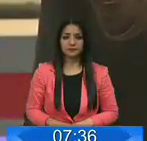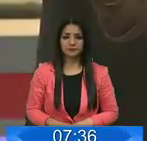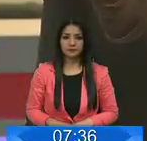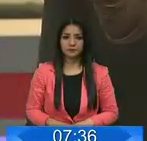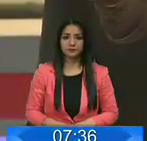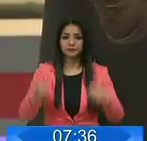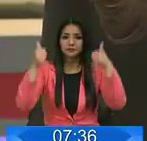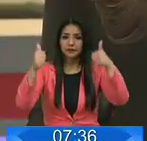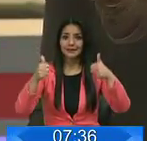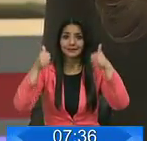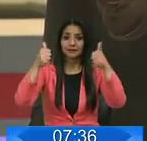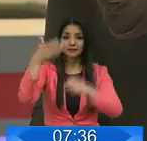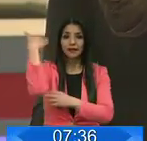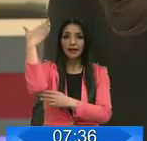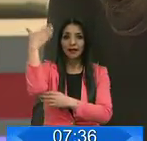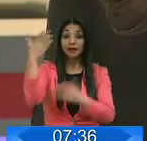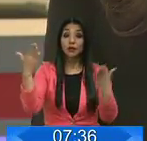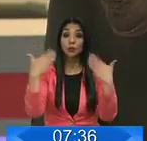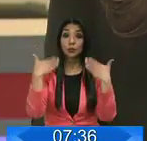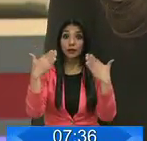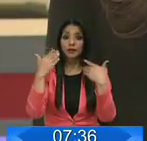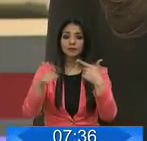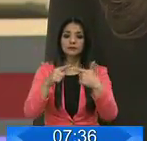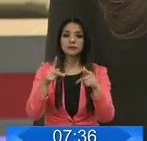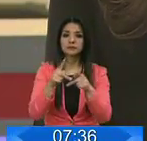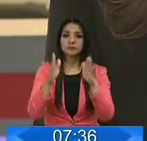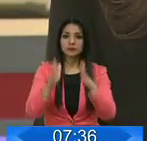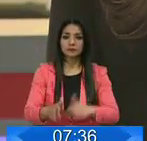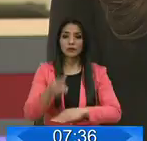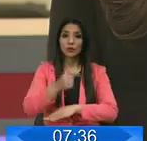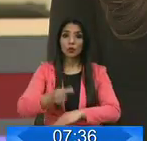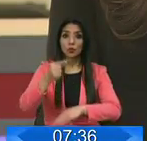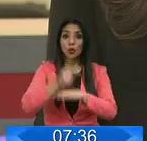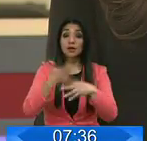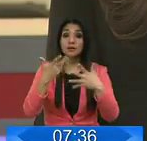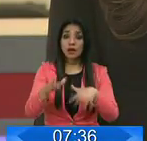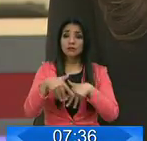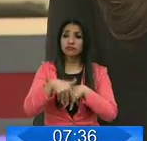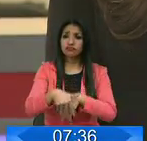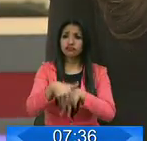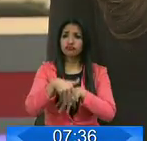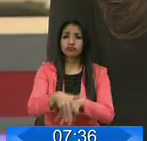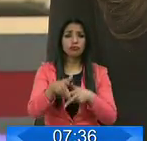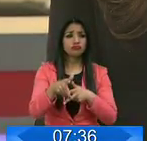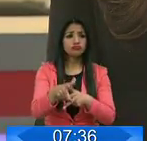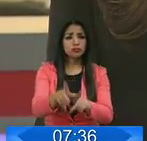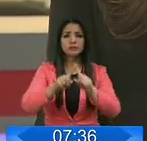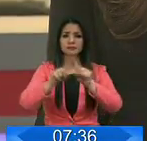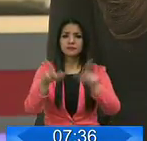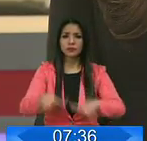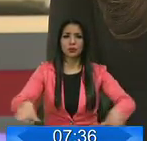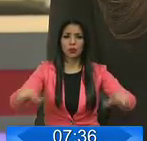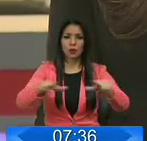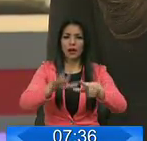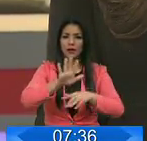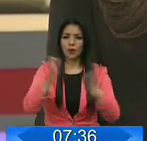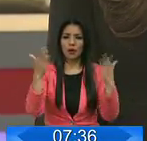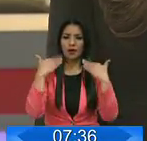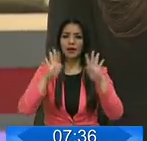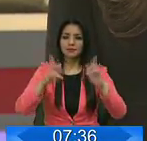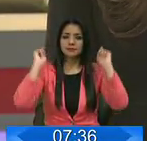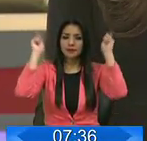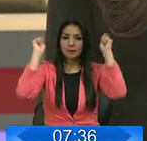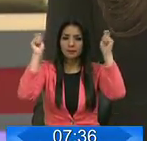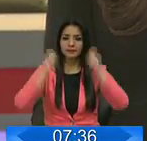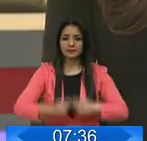Candidatos a la alcaldía de Guayaquil y a la prefectura del Guayas realizaron un recorrido en diferentes sectores de la ciudad como parte de la campaña electoral.